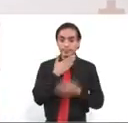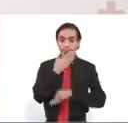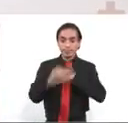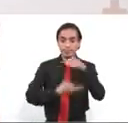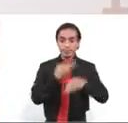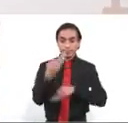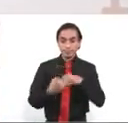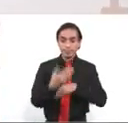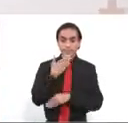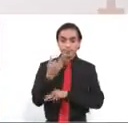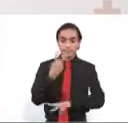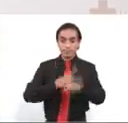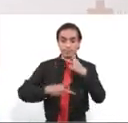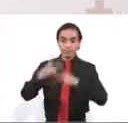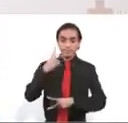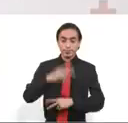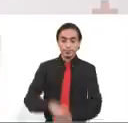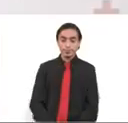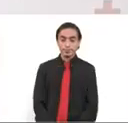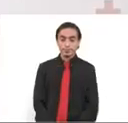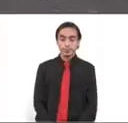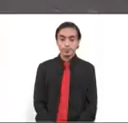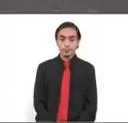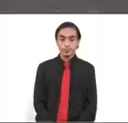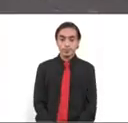todos bienvenidos.